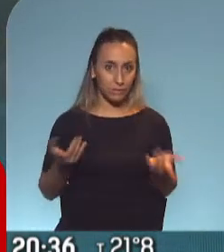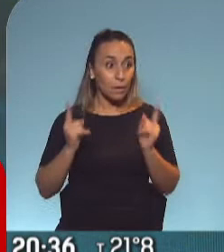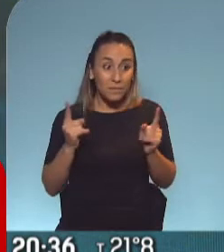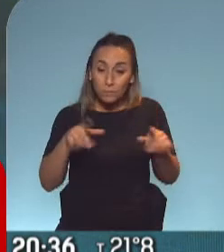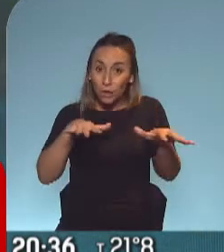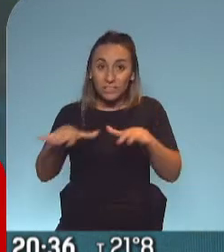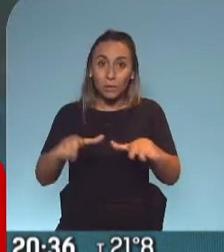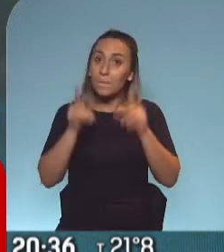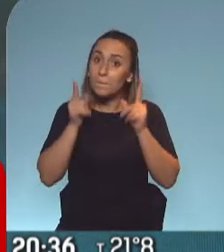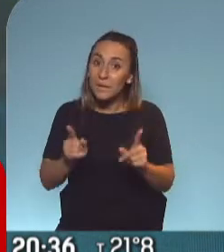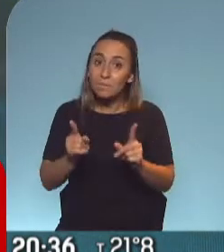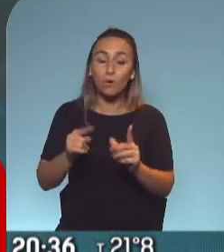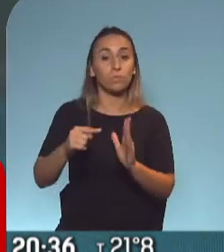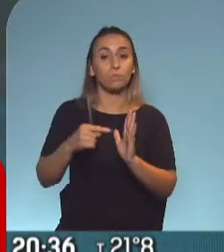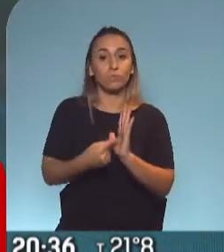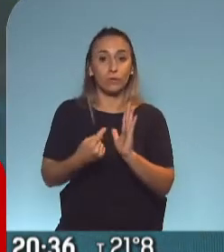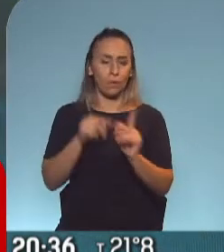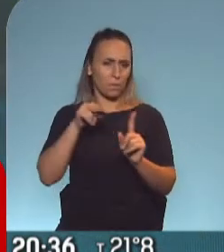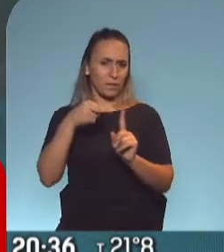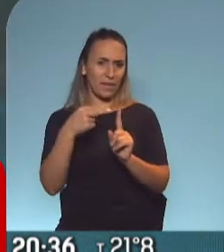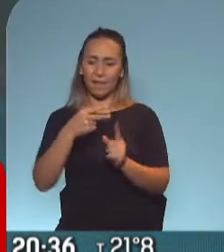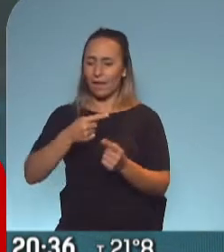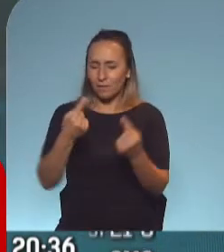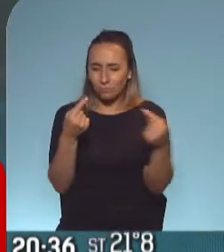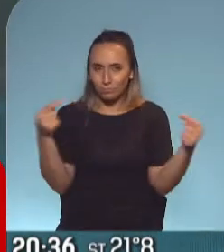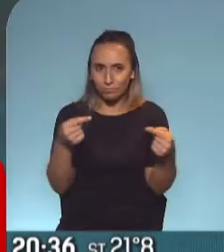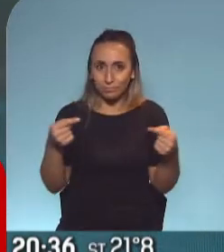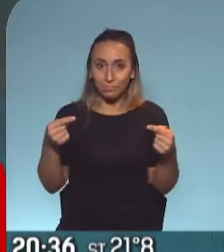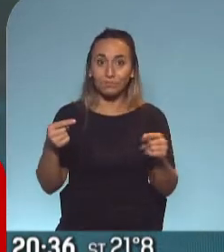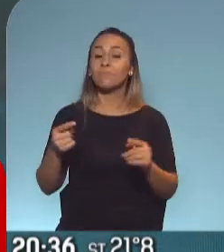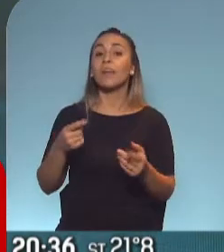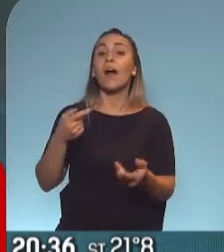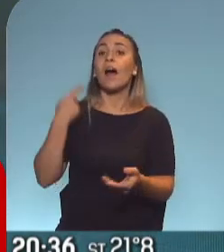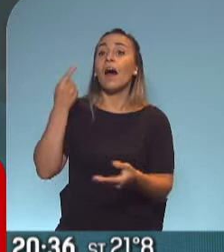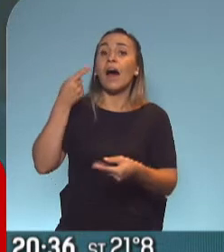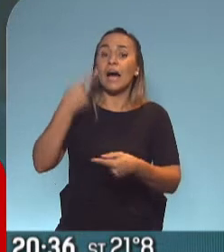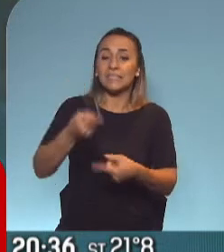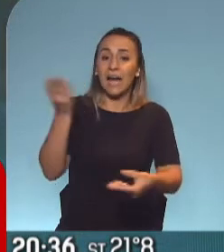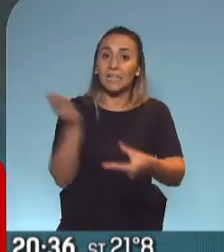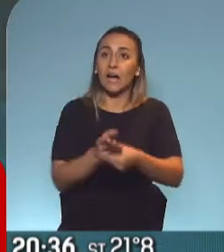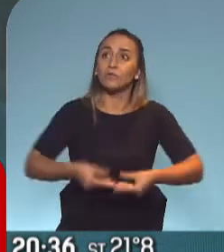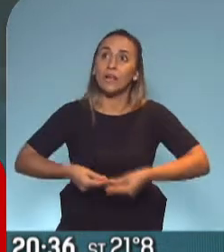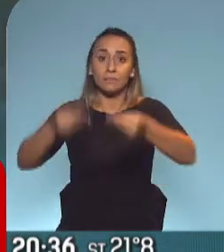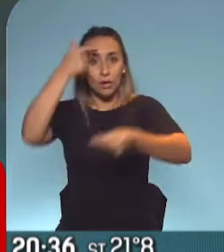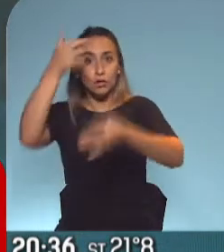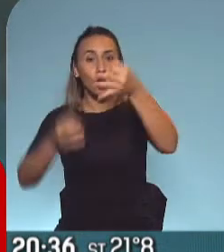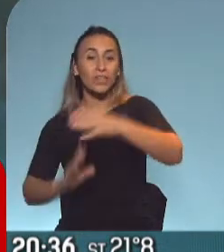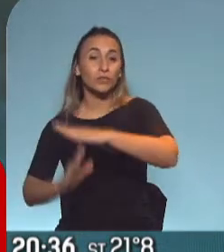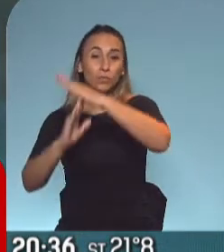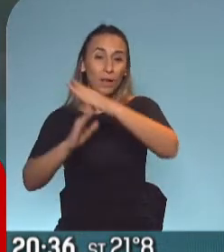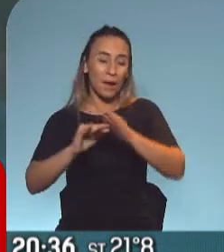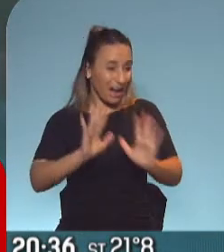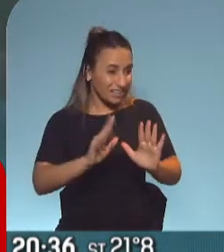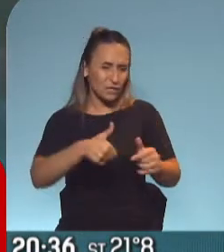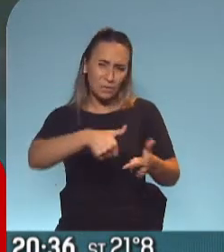situación con cuestiones encontradas. De estos fallos, hasta el momento en que la causa llegue hasta la Corte Suprema, vamos a tener toneladas.